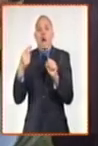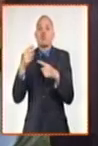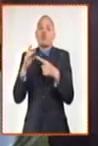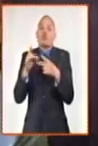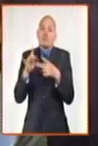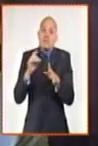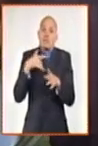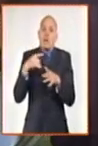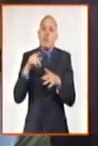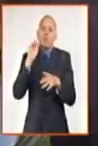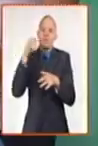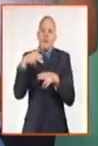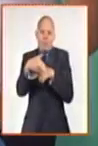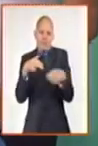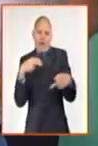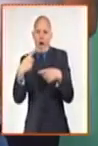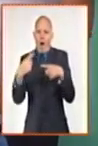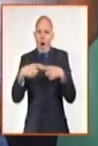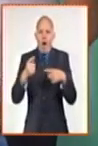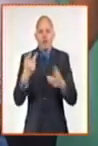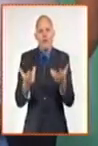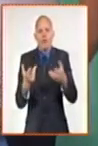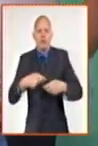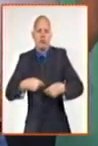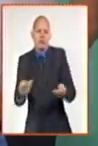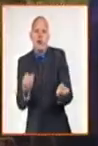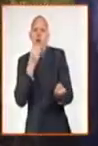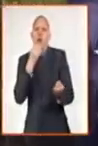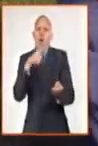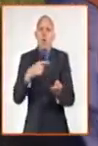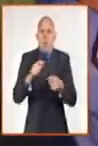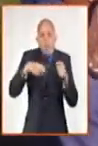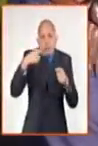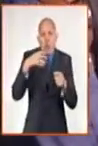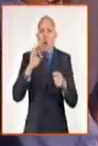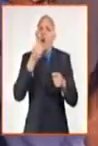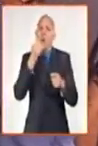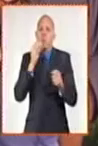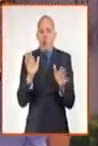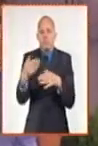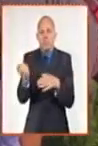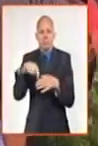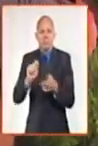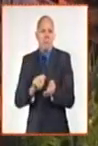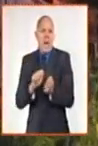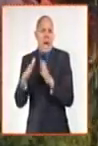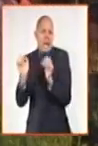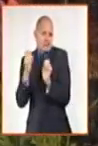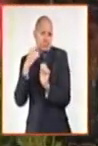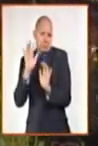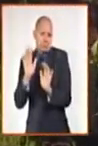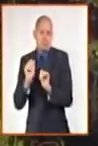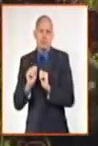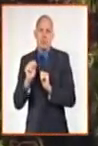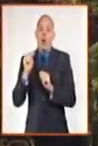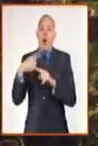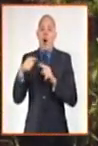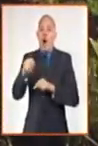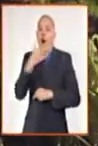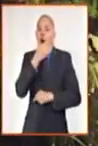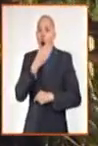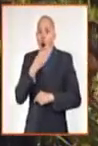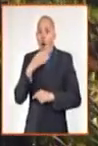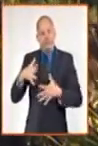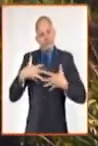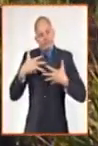comercio y sus establecimientos ofertan platos diversos para llevar o consumir en el lugar. A las acciones de recuperación se suman los jóvenes